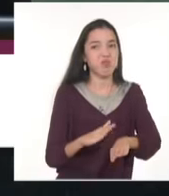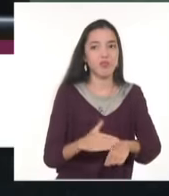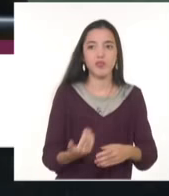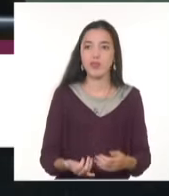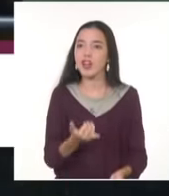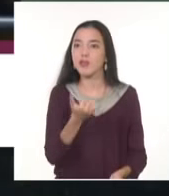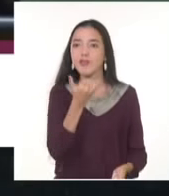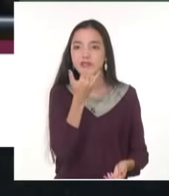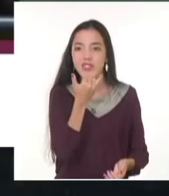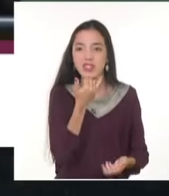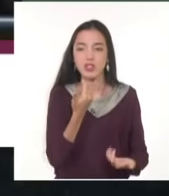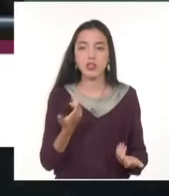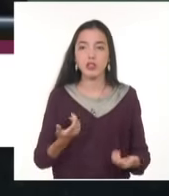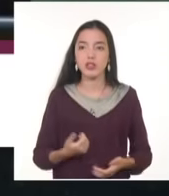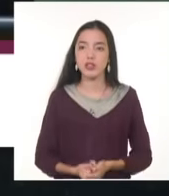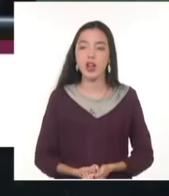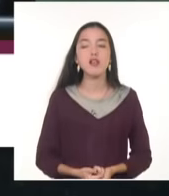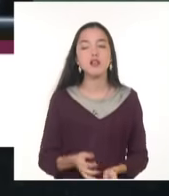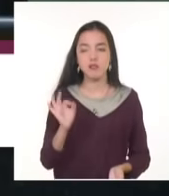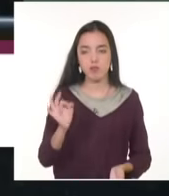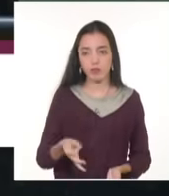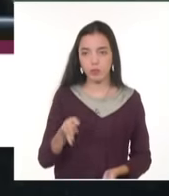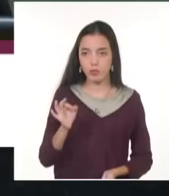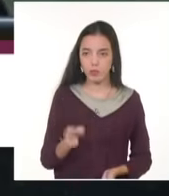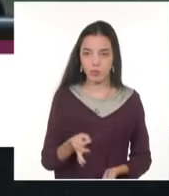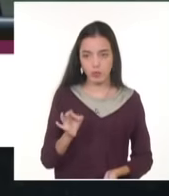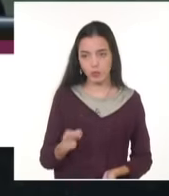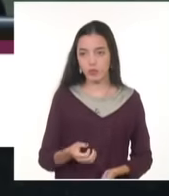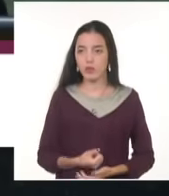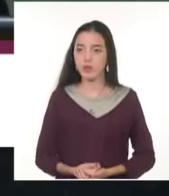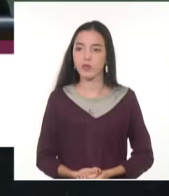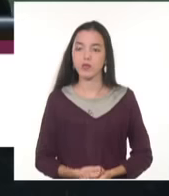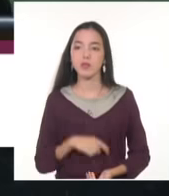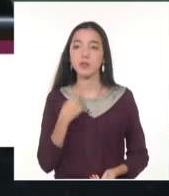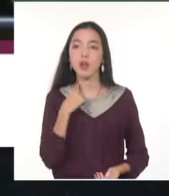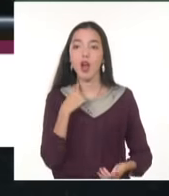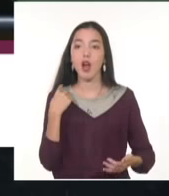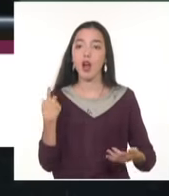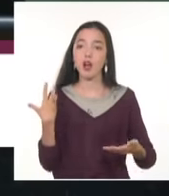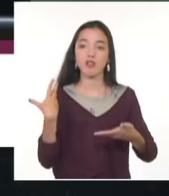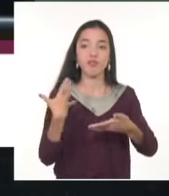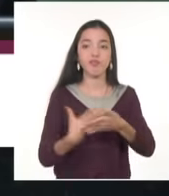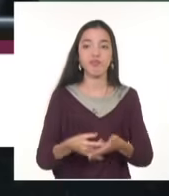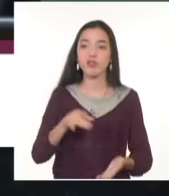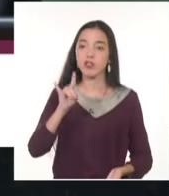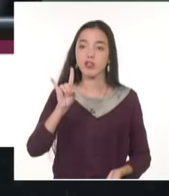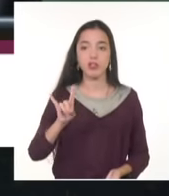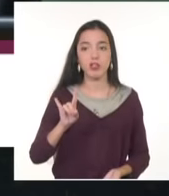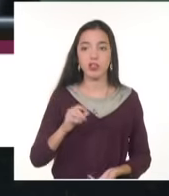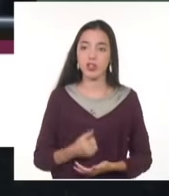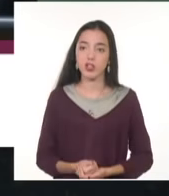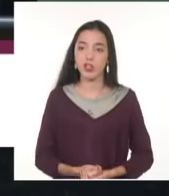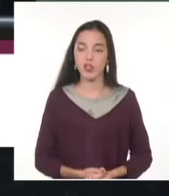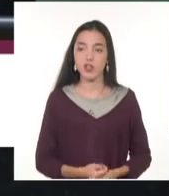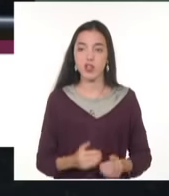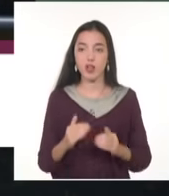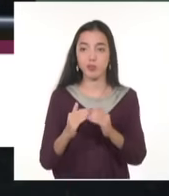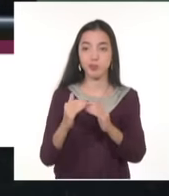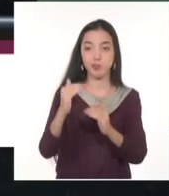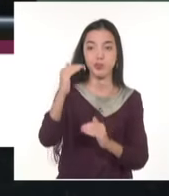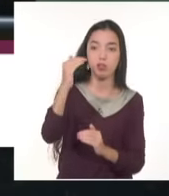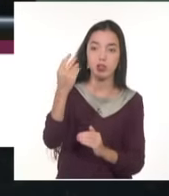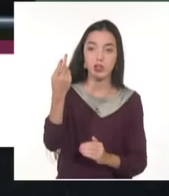e inmediato. Por 9º año consecutivo se incrementa el gasto militar